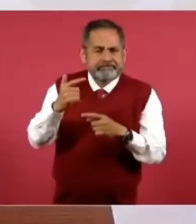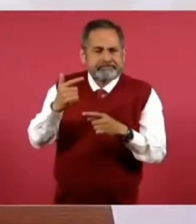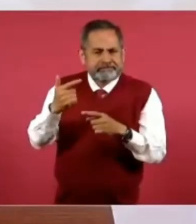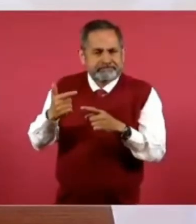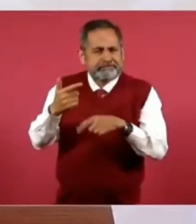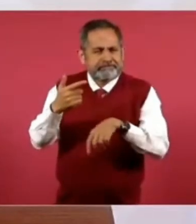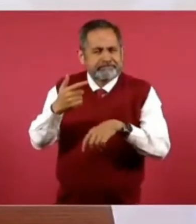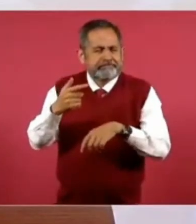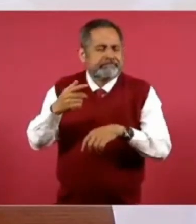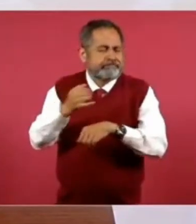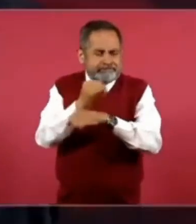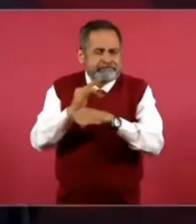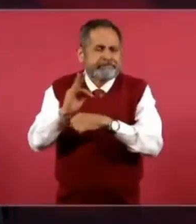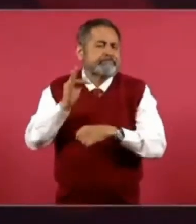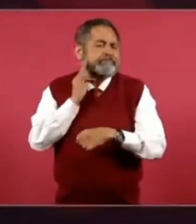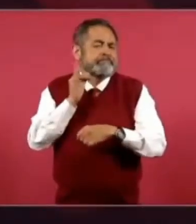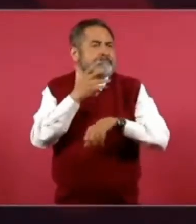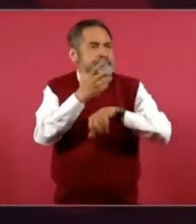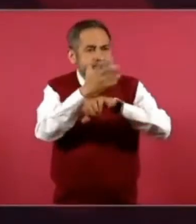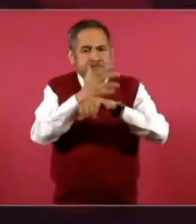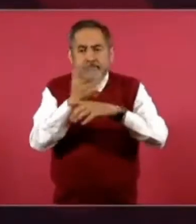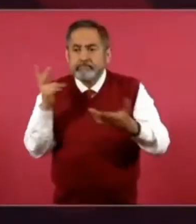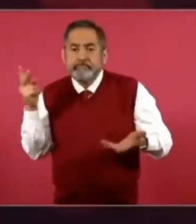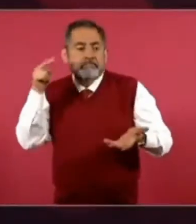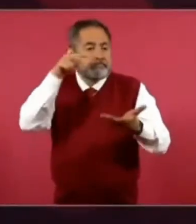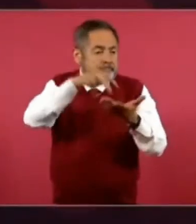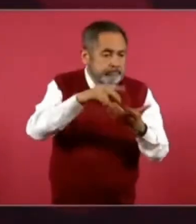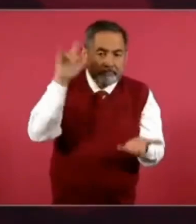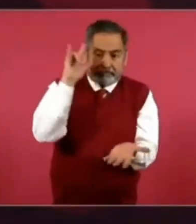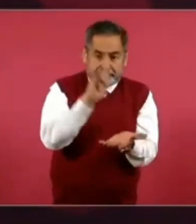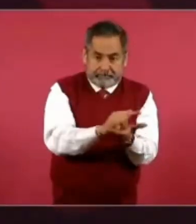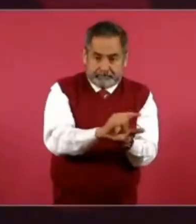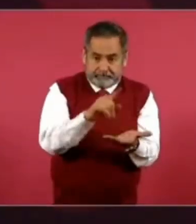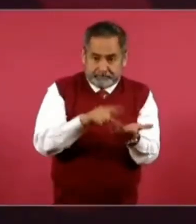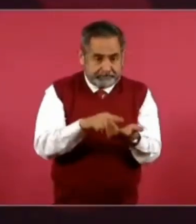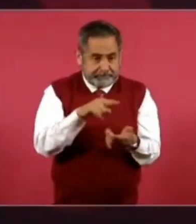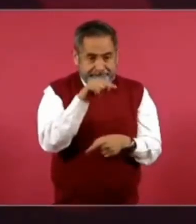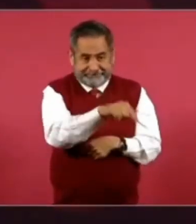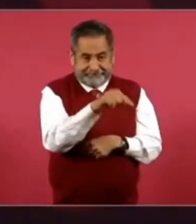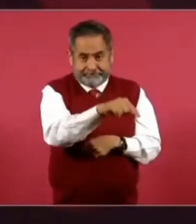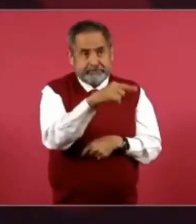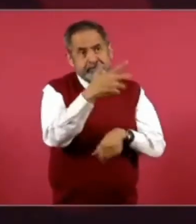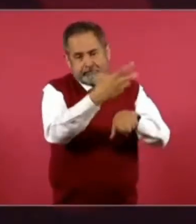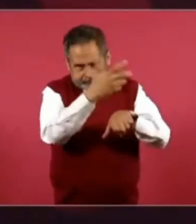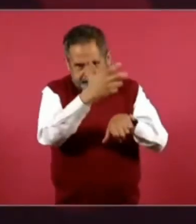Gobierno de Estados Unidos al aeropuerto donde aterrizó el avión.